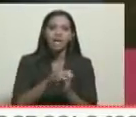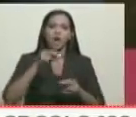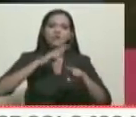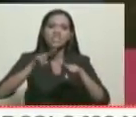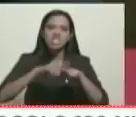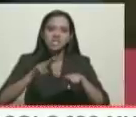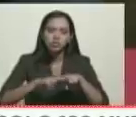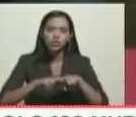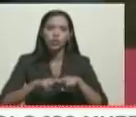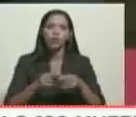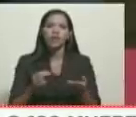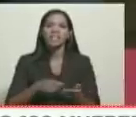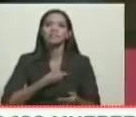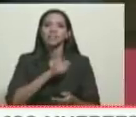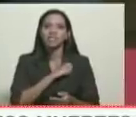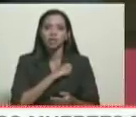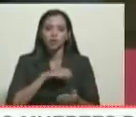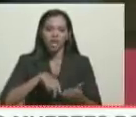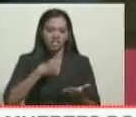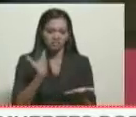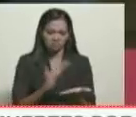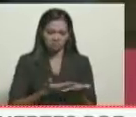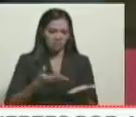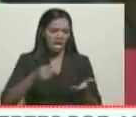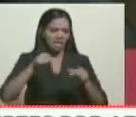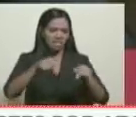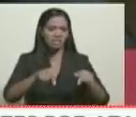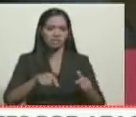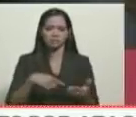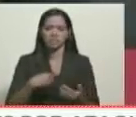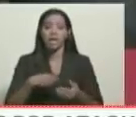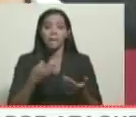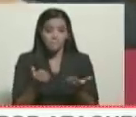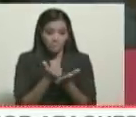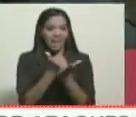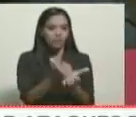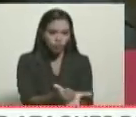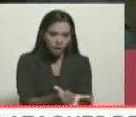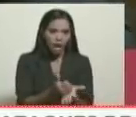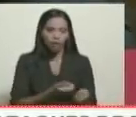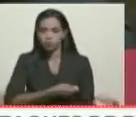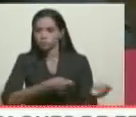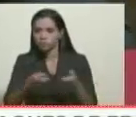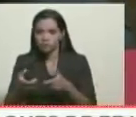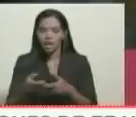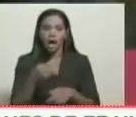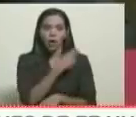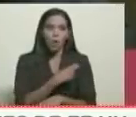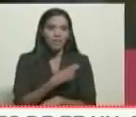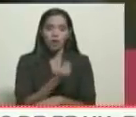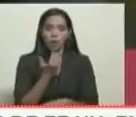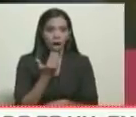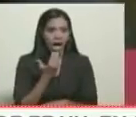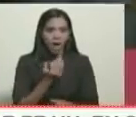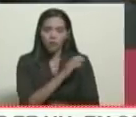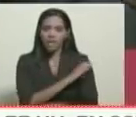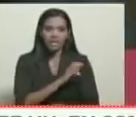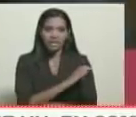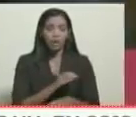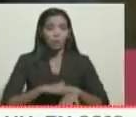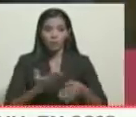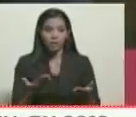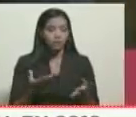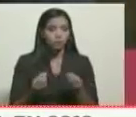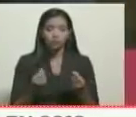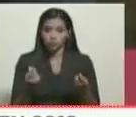de nacionalidad española y lo dejaste tirado allí, en vez de rescatarlo, llevarlo a un hospital o a una clínica, porque tienes